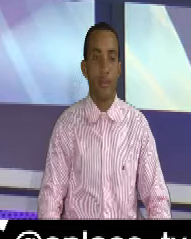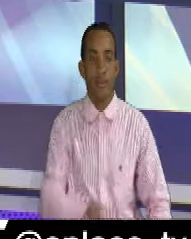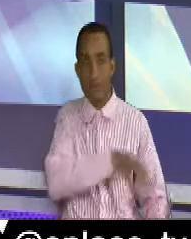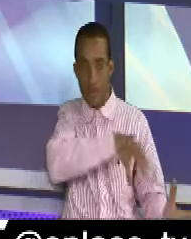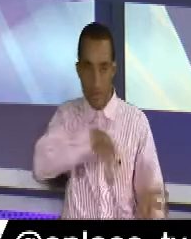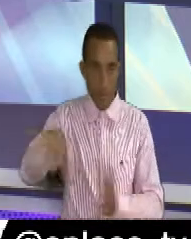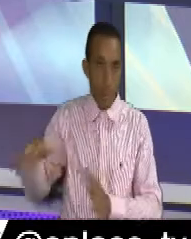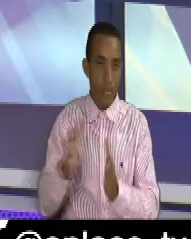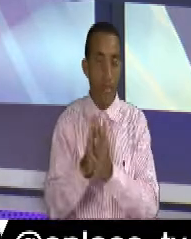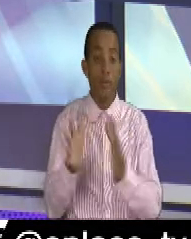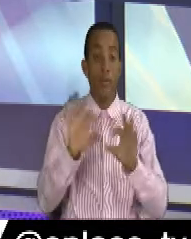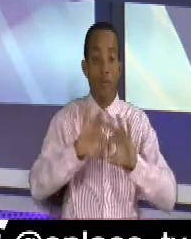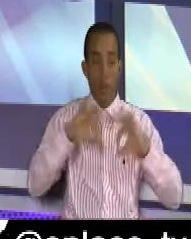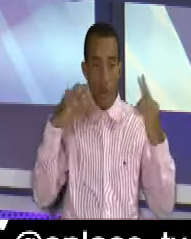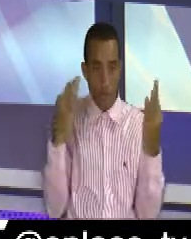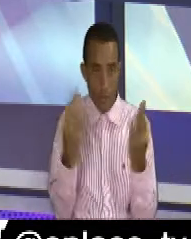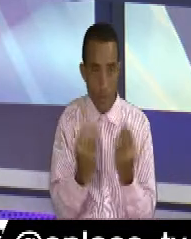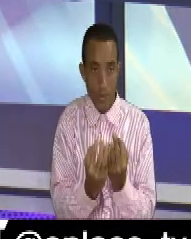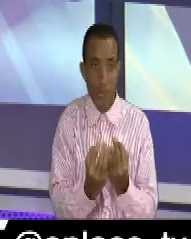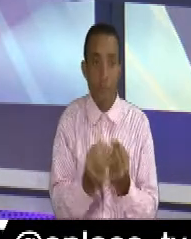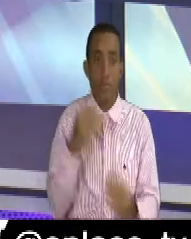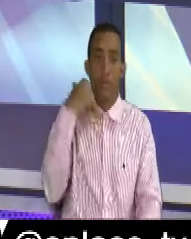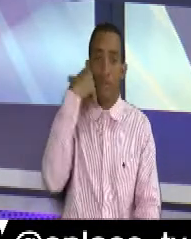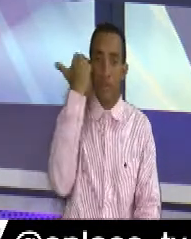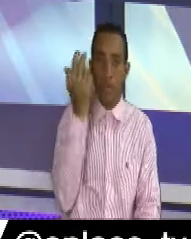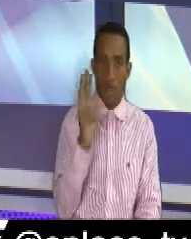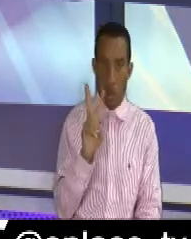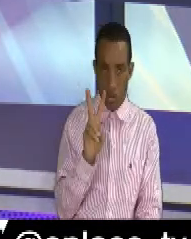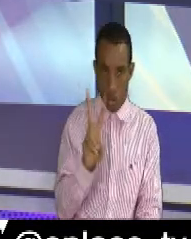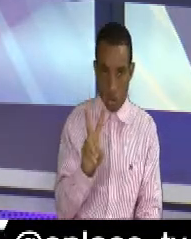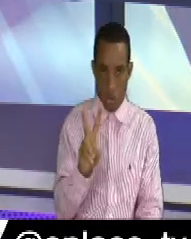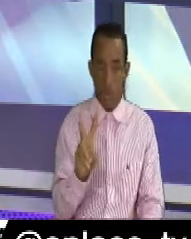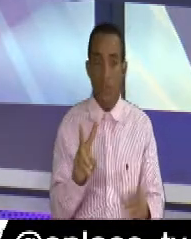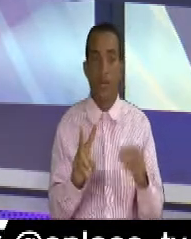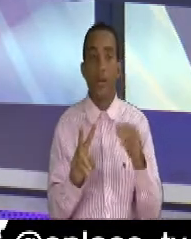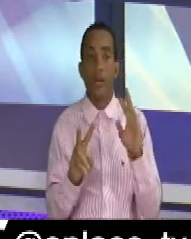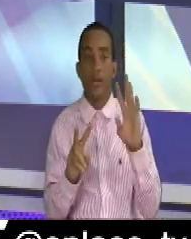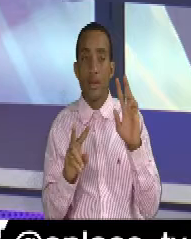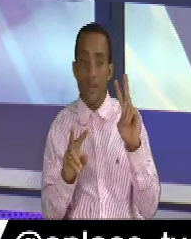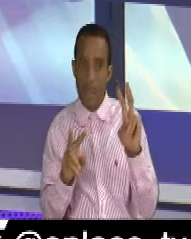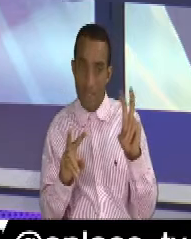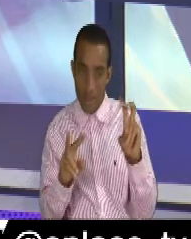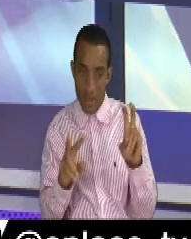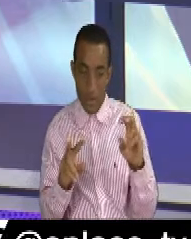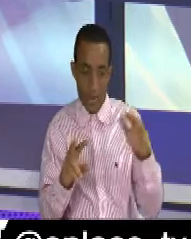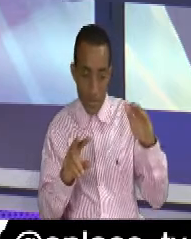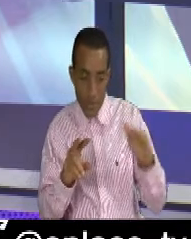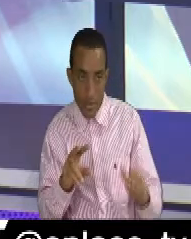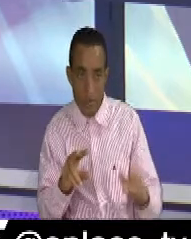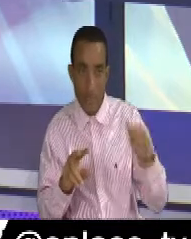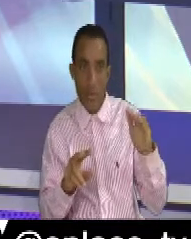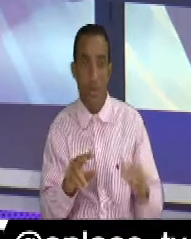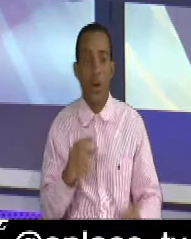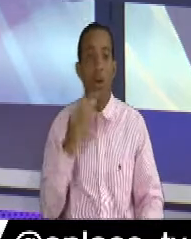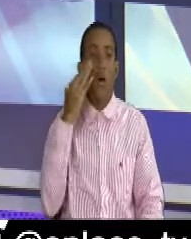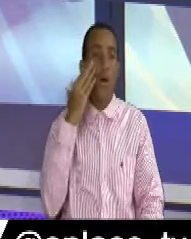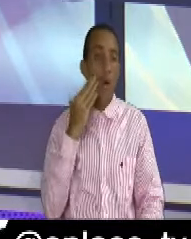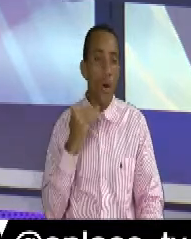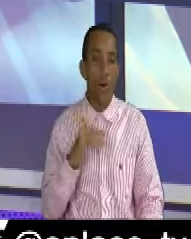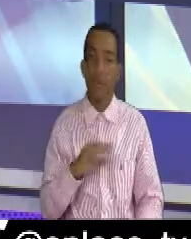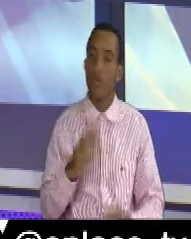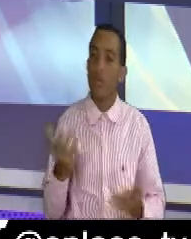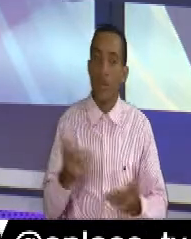por 2 adultos y 7 menores de edad llegaron en las últimas horas a la ciudad desplazados por la violencia desde San Pablo Sur de